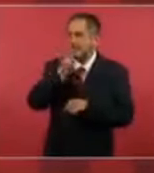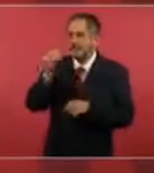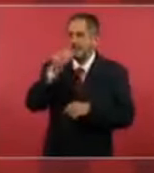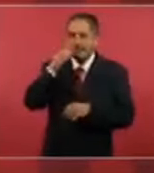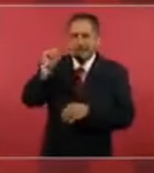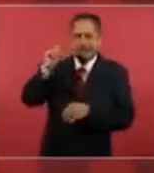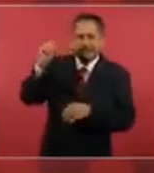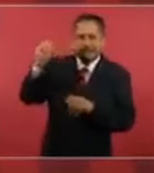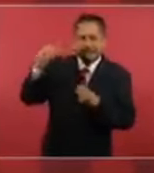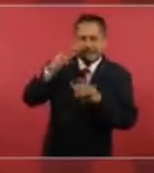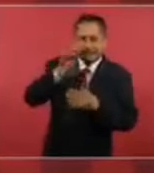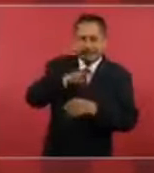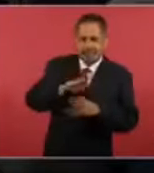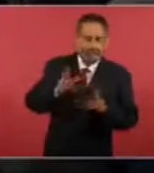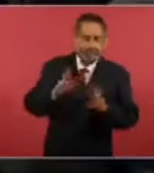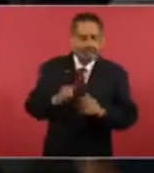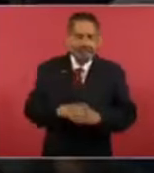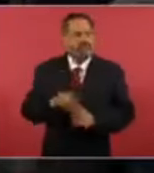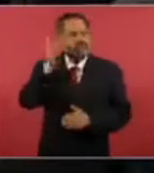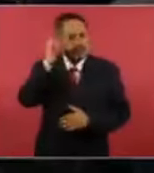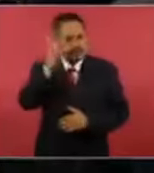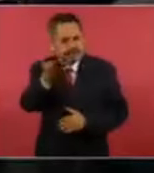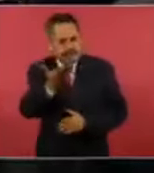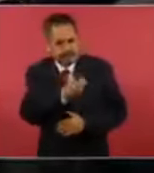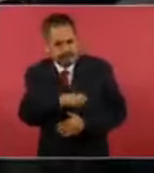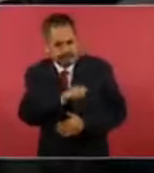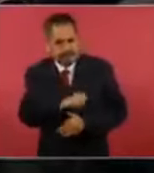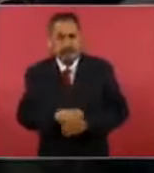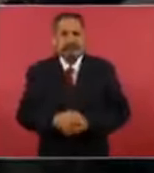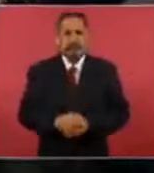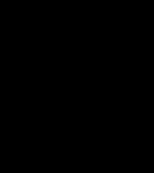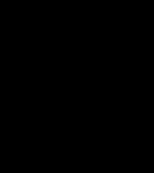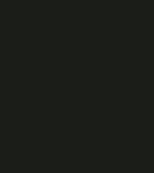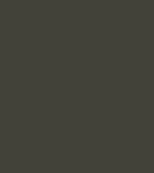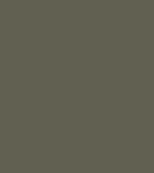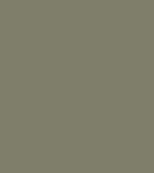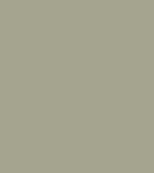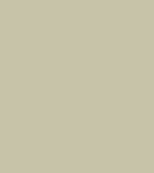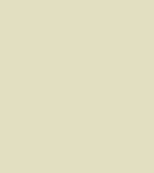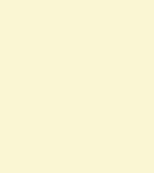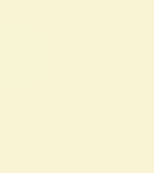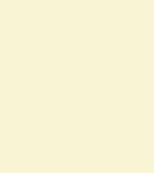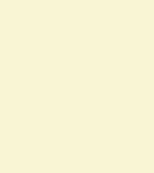bueno, el aire acondicionado. Bueno, esperemos que esté bien. Buenos días, señor presidente, gracias.